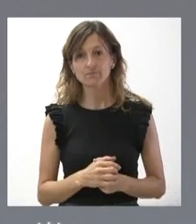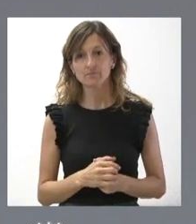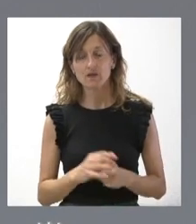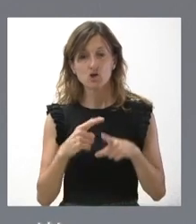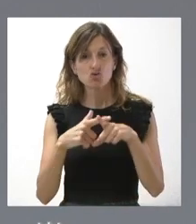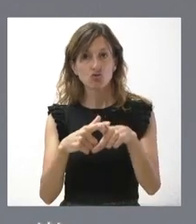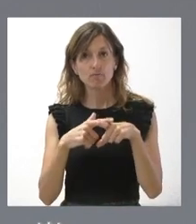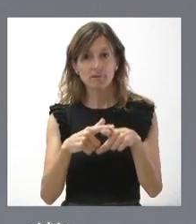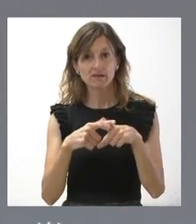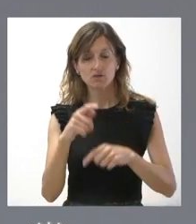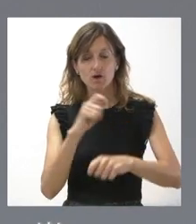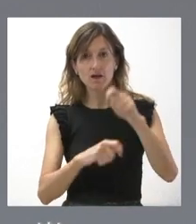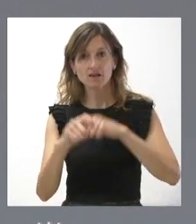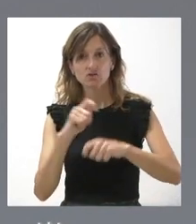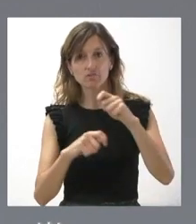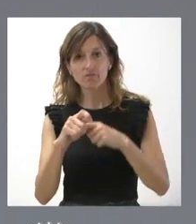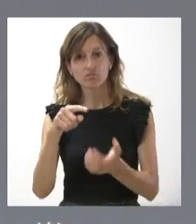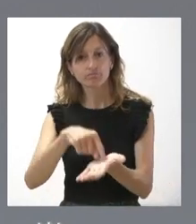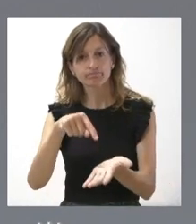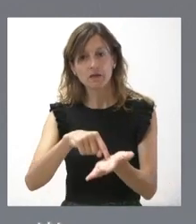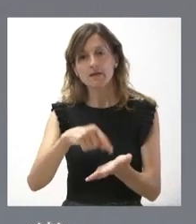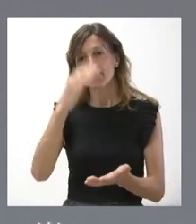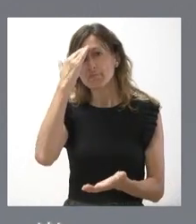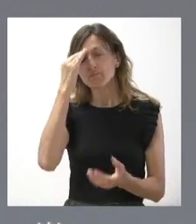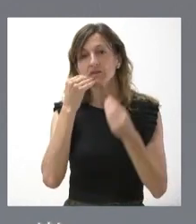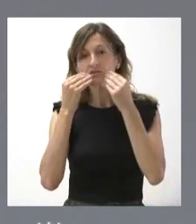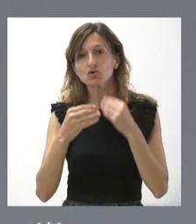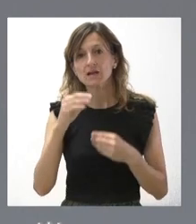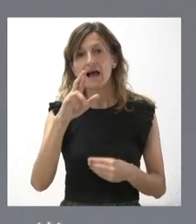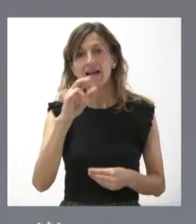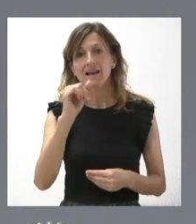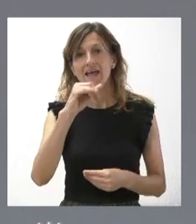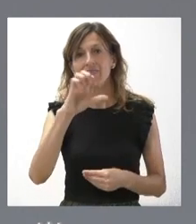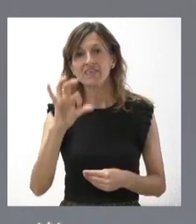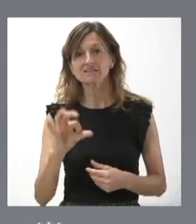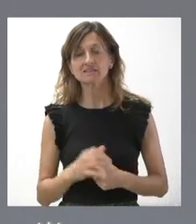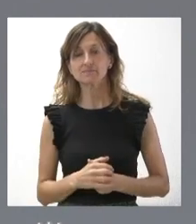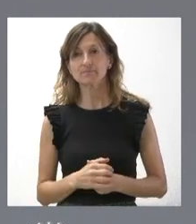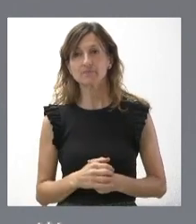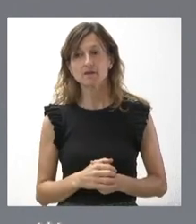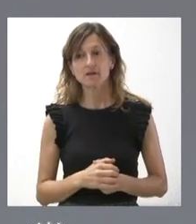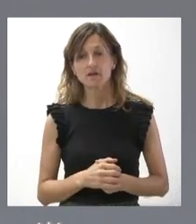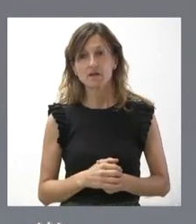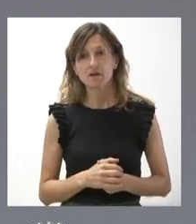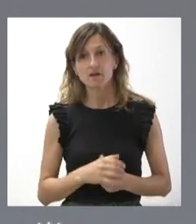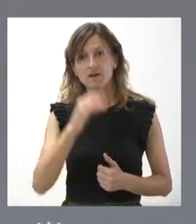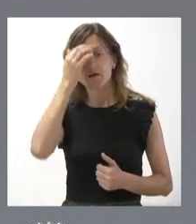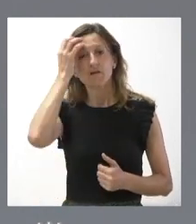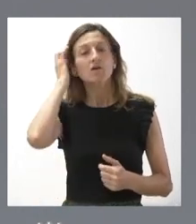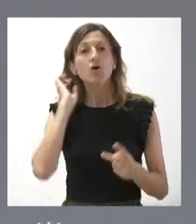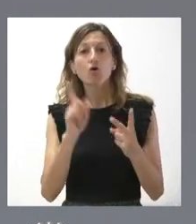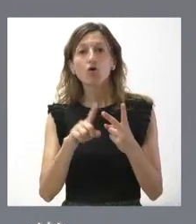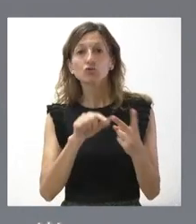compartido con la Asociación Reivindicativa de la Memoria Histórica Raíces. Otro es de un